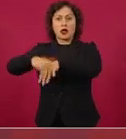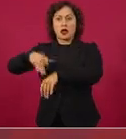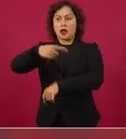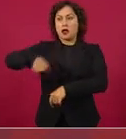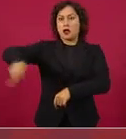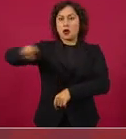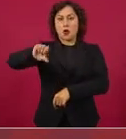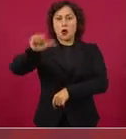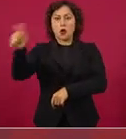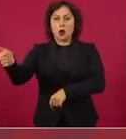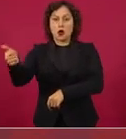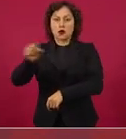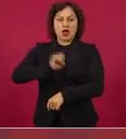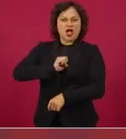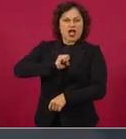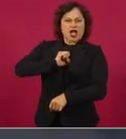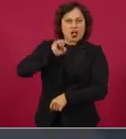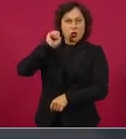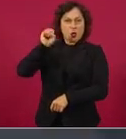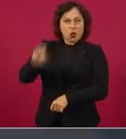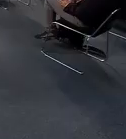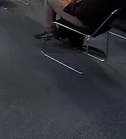que no solo